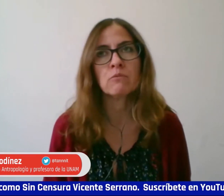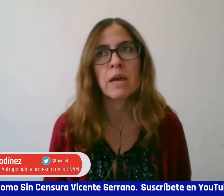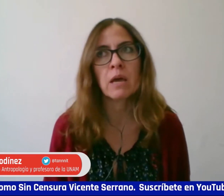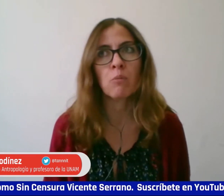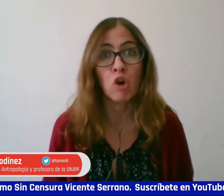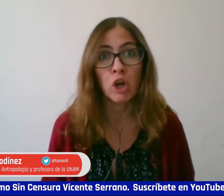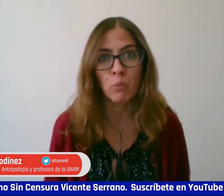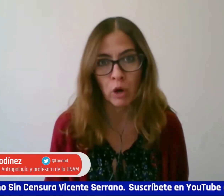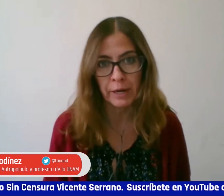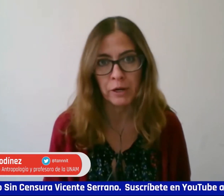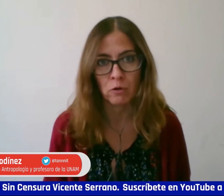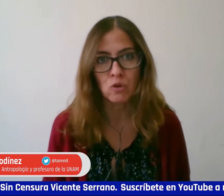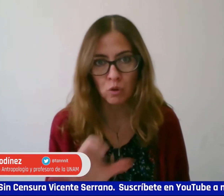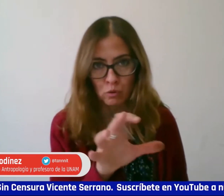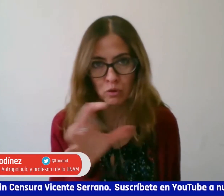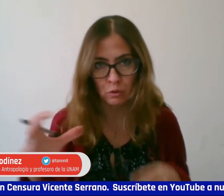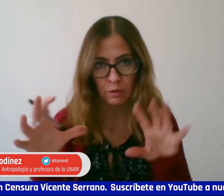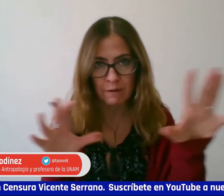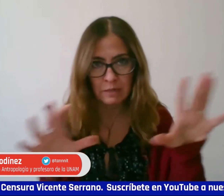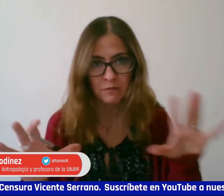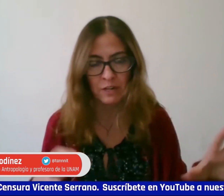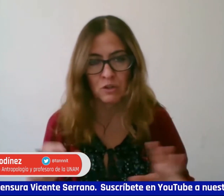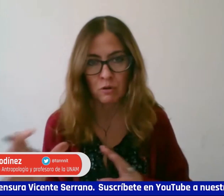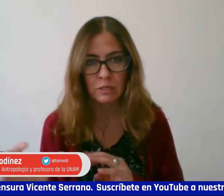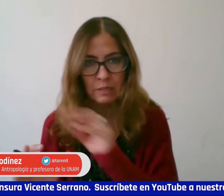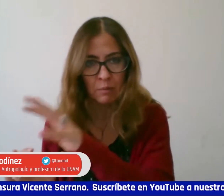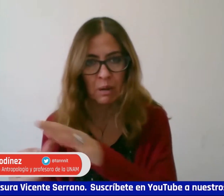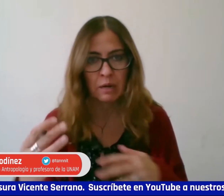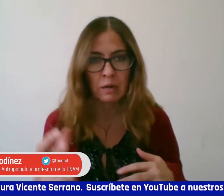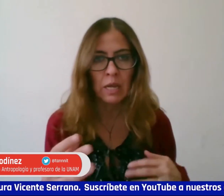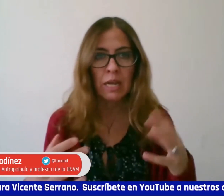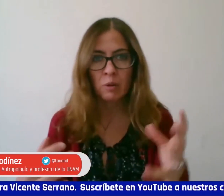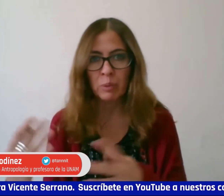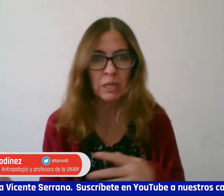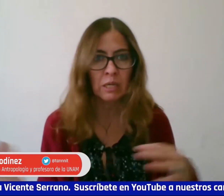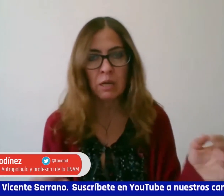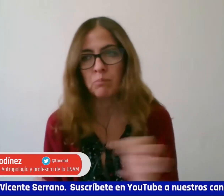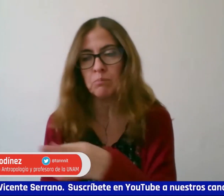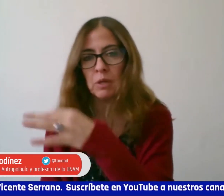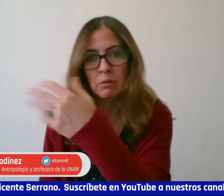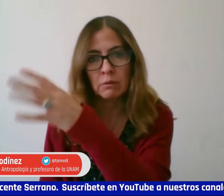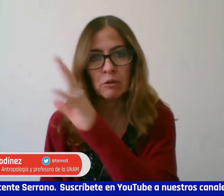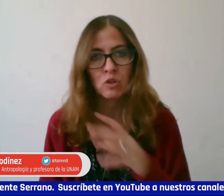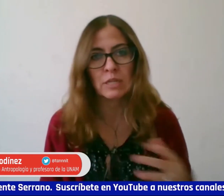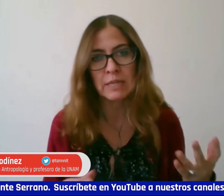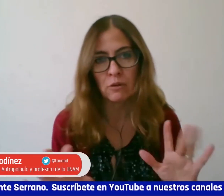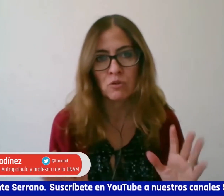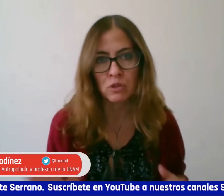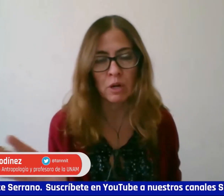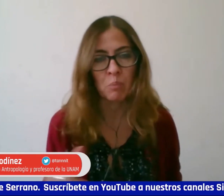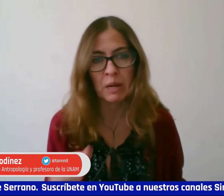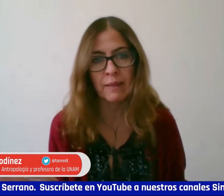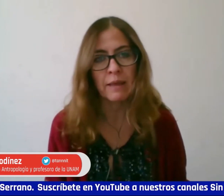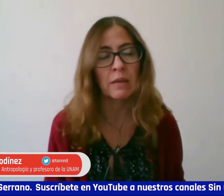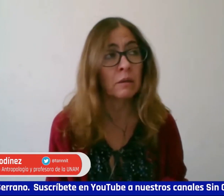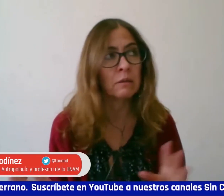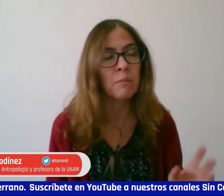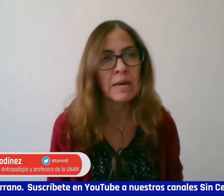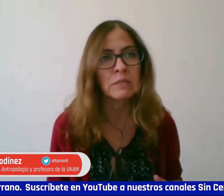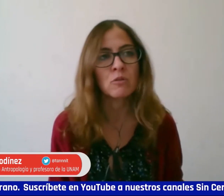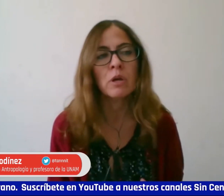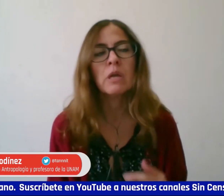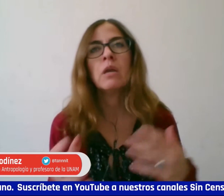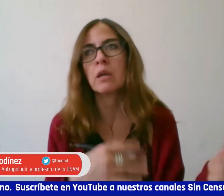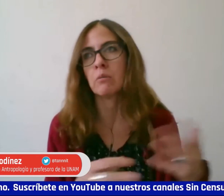oposición no es un bloque homogéneo, ¿no? Son diversas fracciones, está el PAN, el PRI, los cascajos que son el PRD